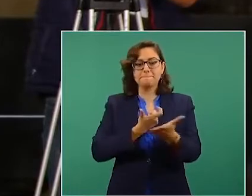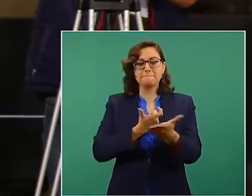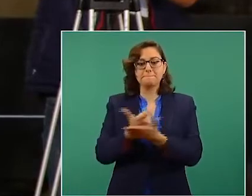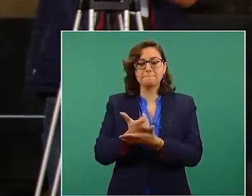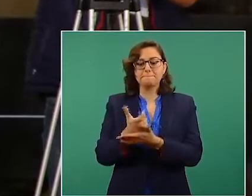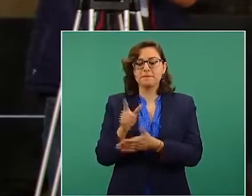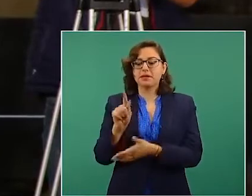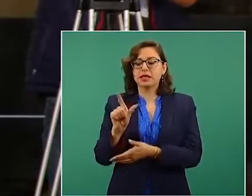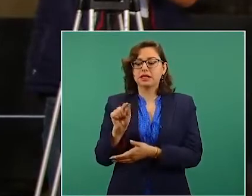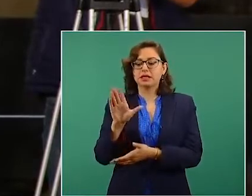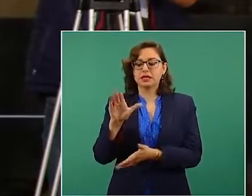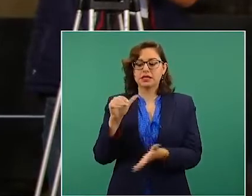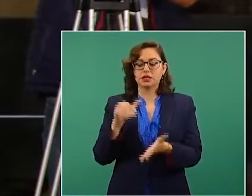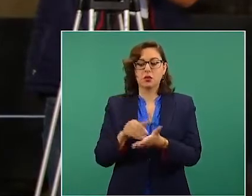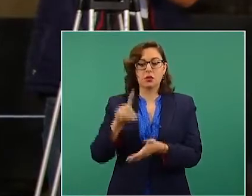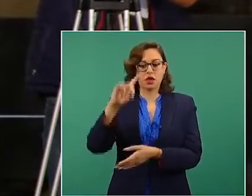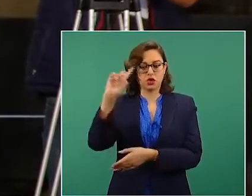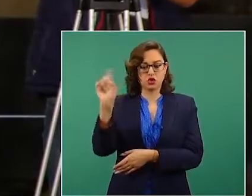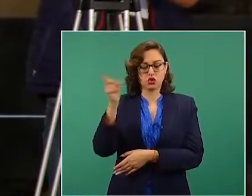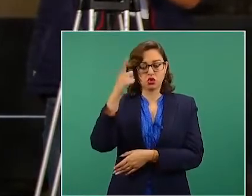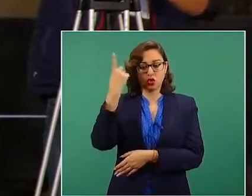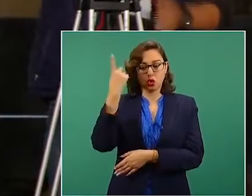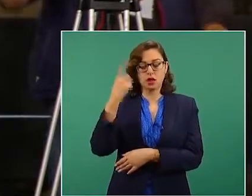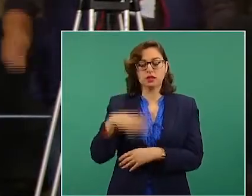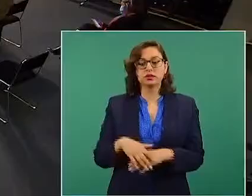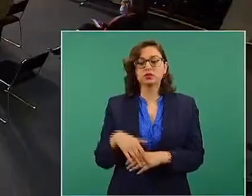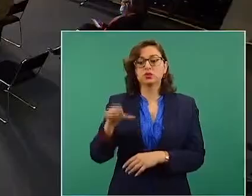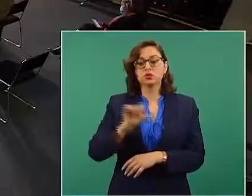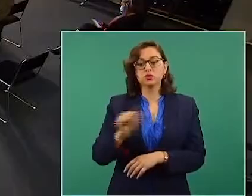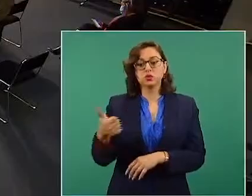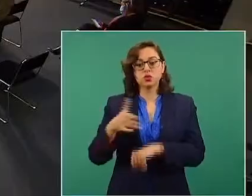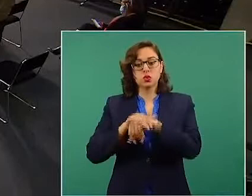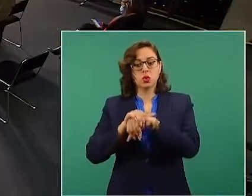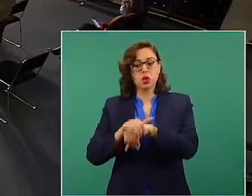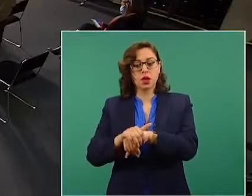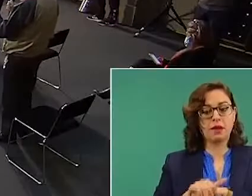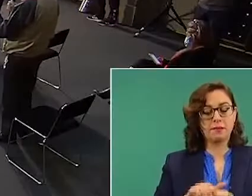de $75,000. Otro amigo de él fue asesinado